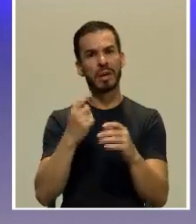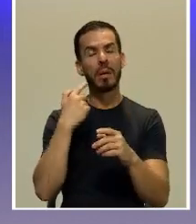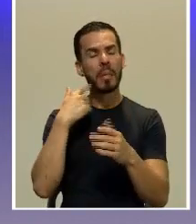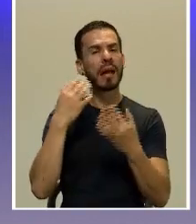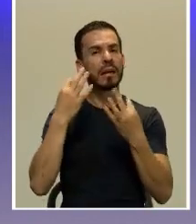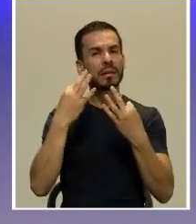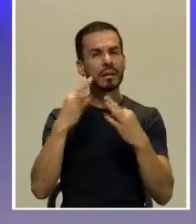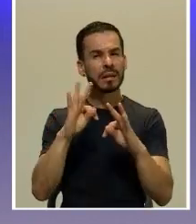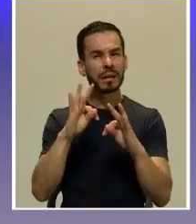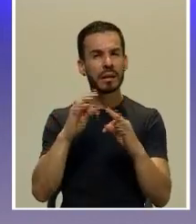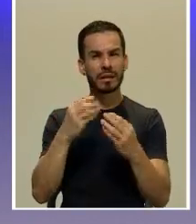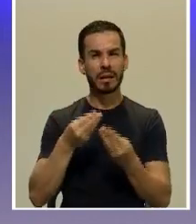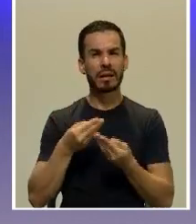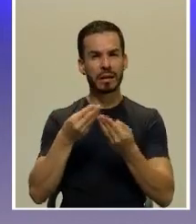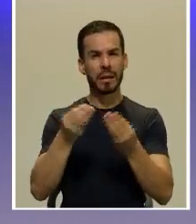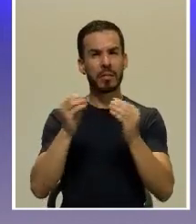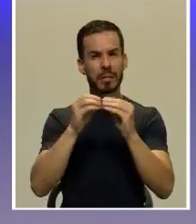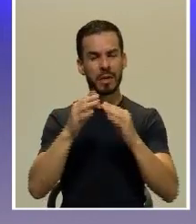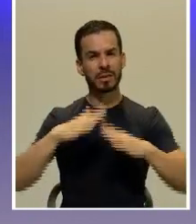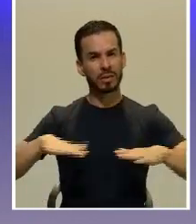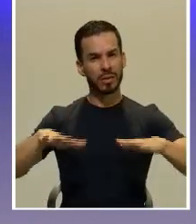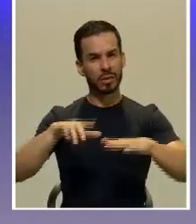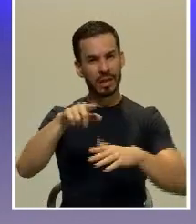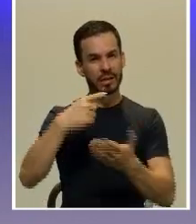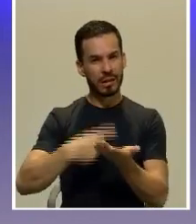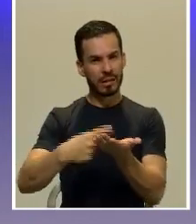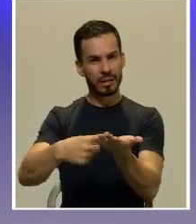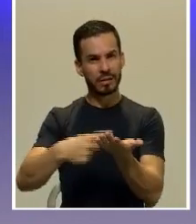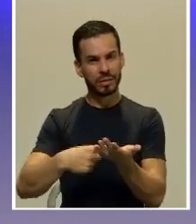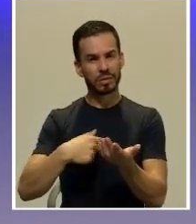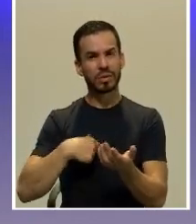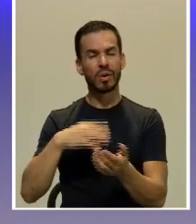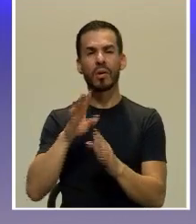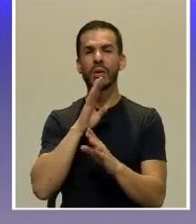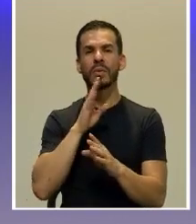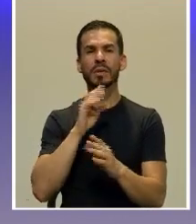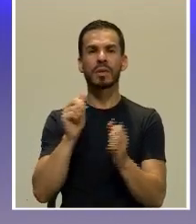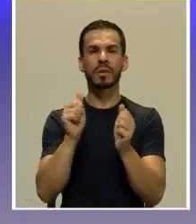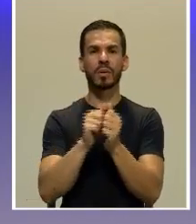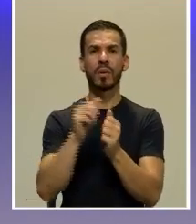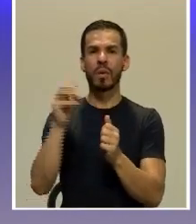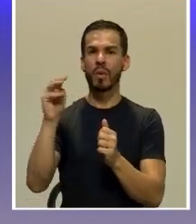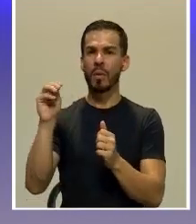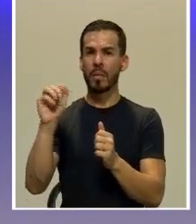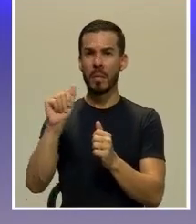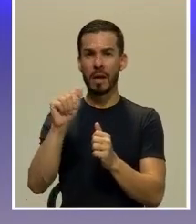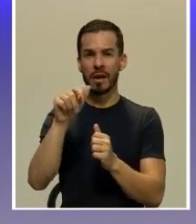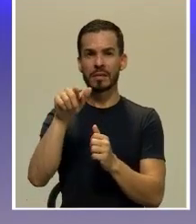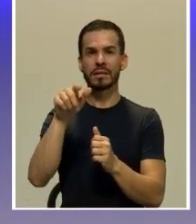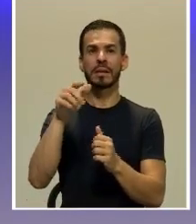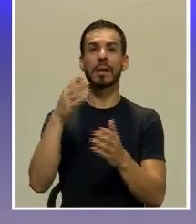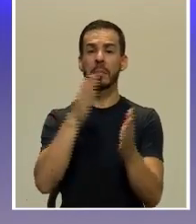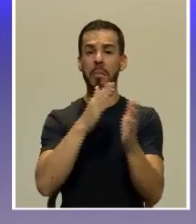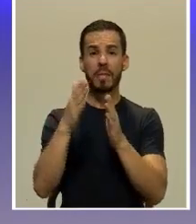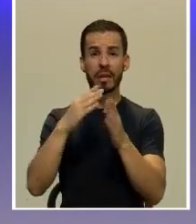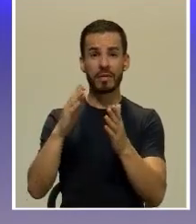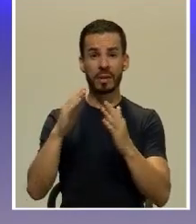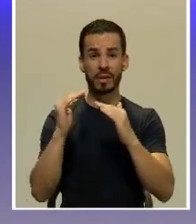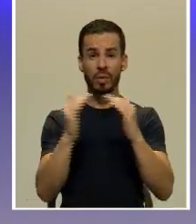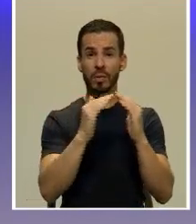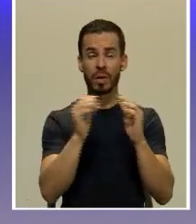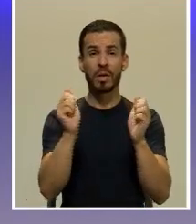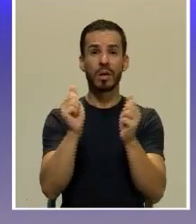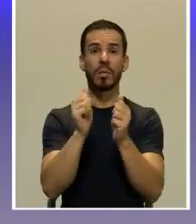Para intentar dar un poco de contexto a esa discusión, voy a conversar con el máster en Planificación Urbana por